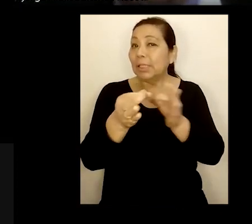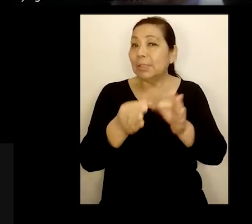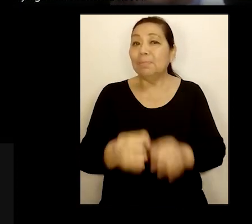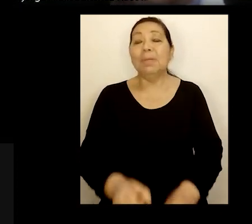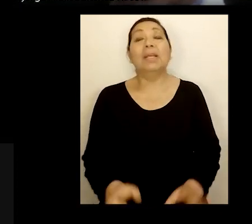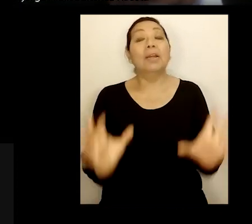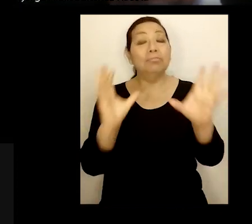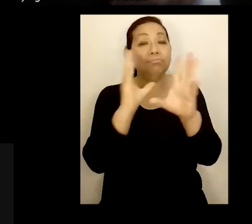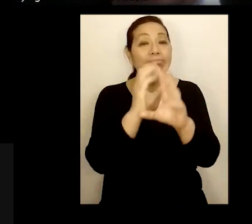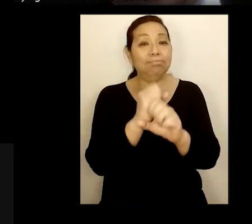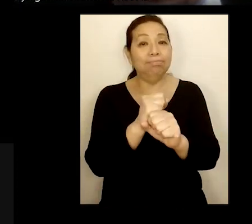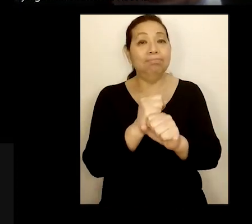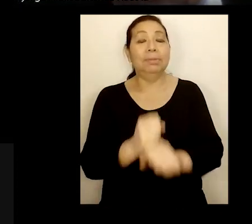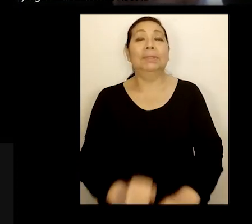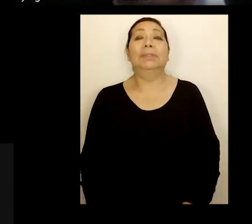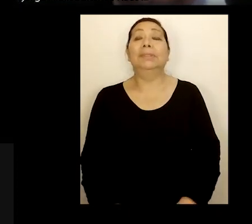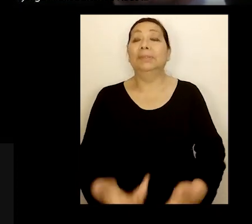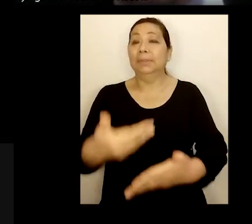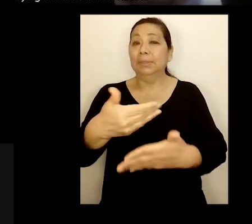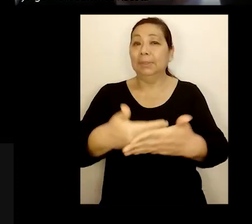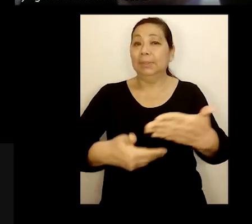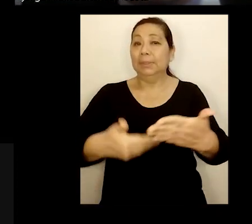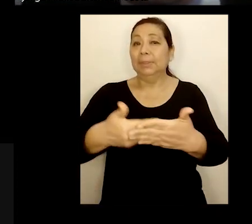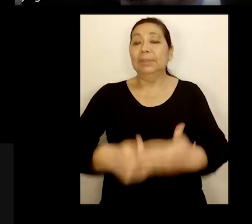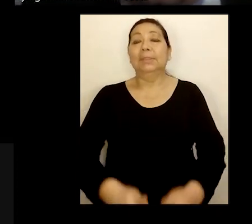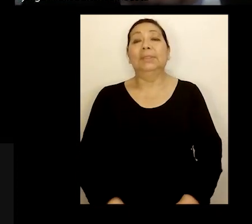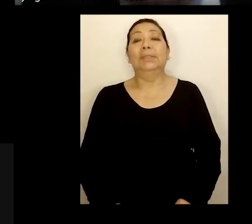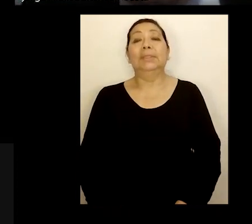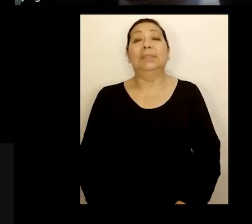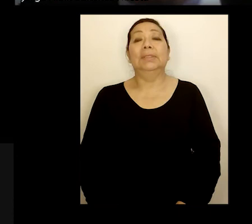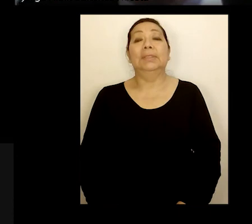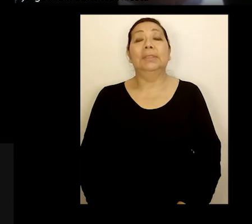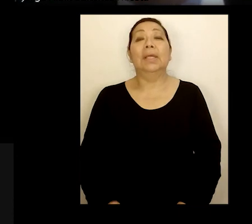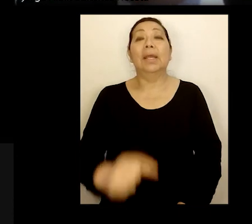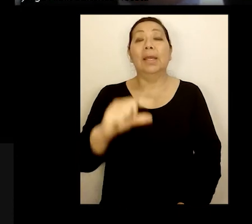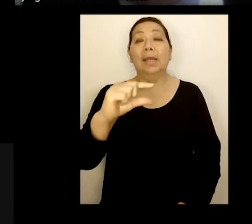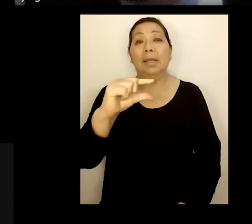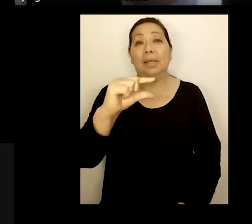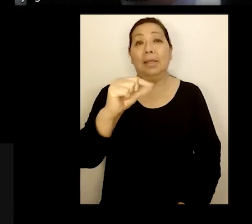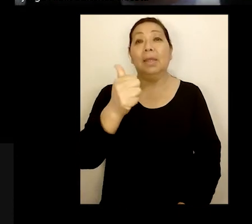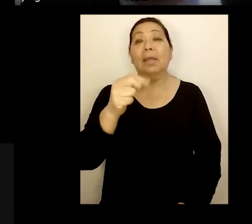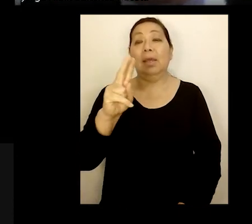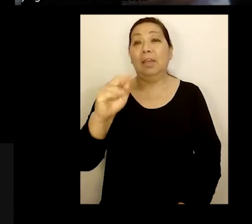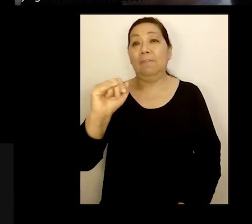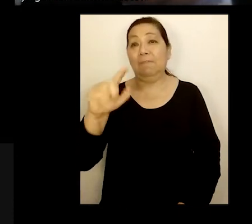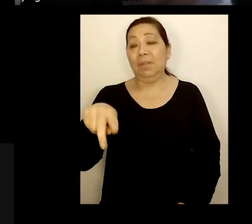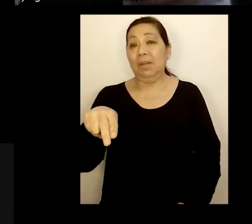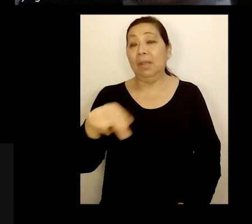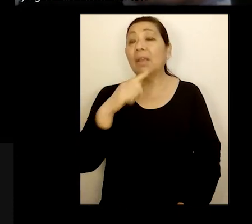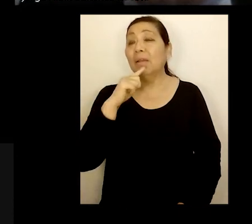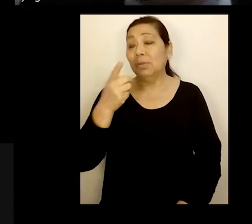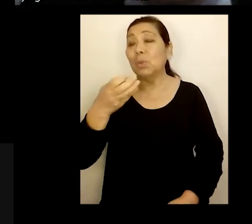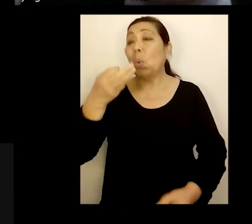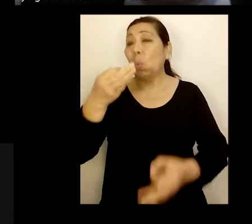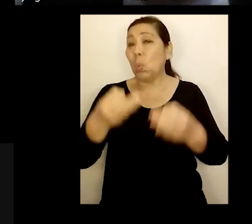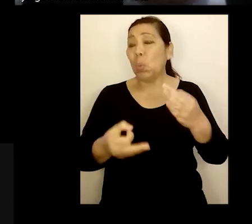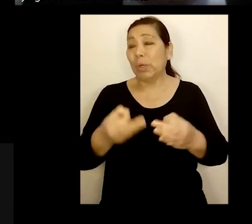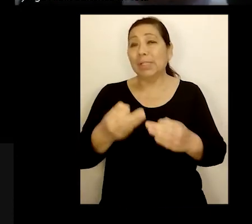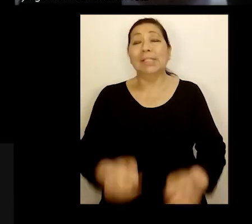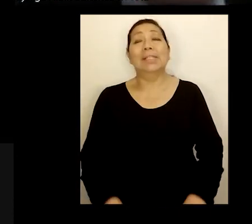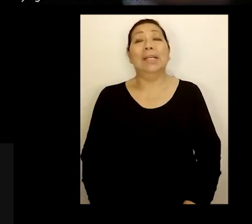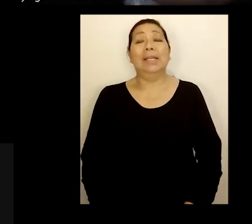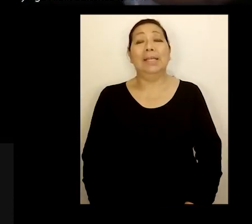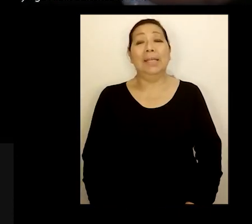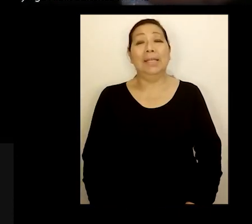manera sucinta el expediente con relación al señor Gavilán Montesinos. Mi patrocinado fue sentenciado por la